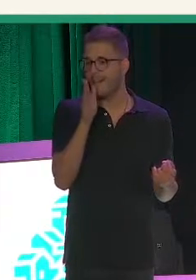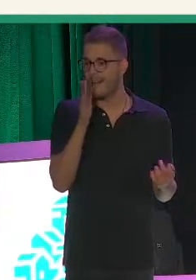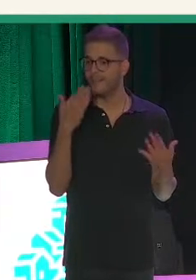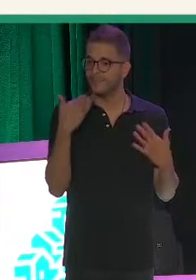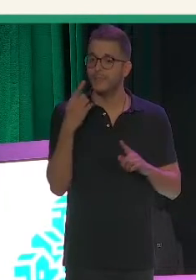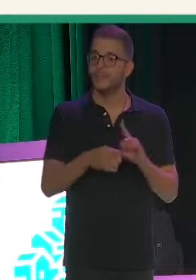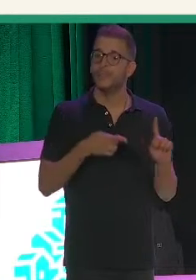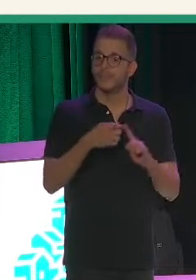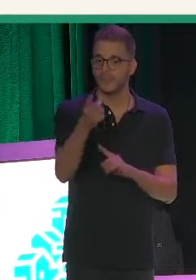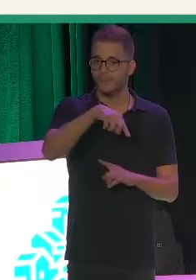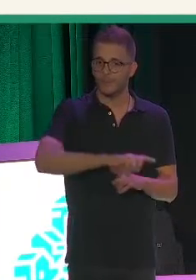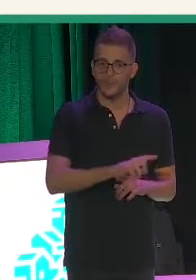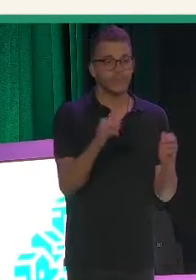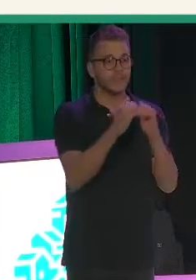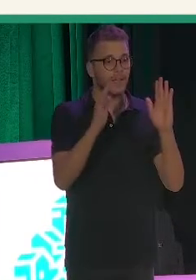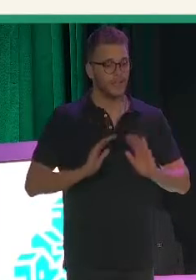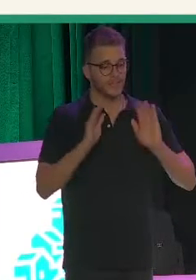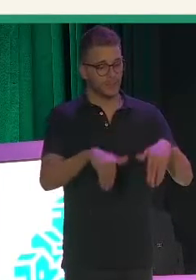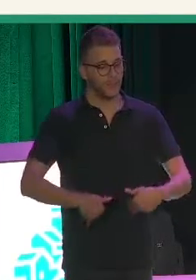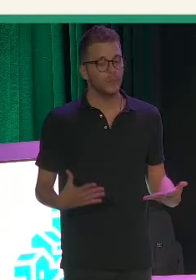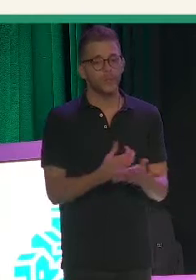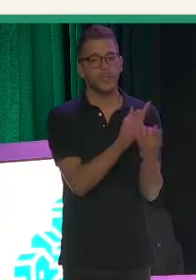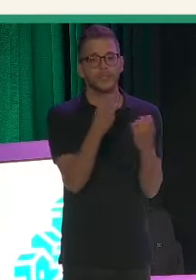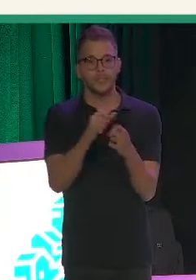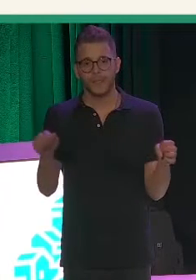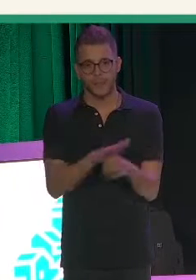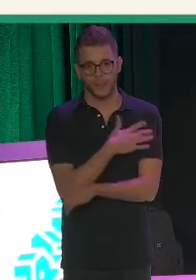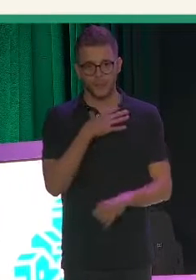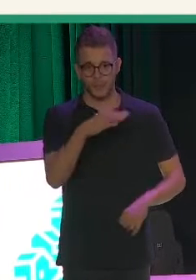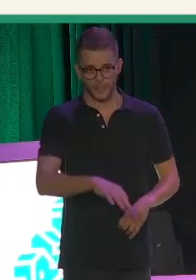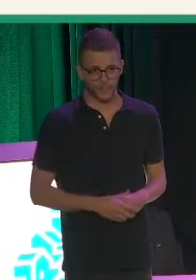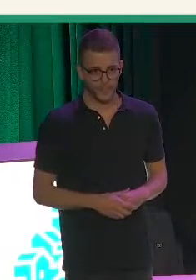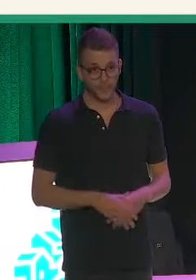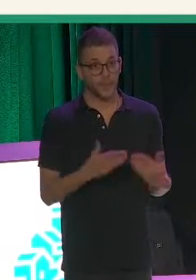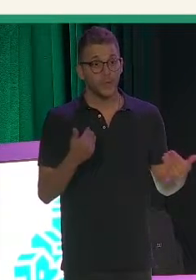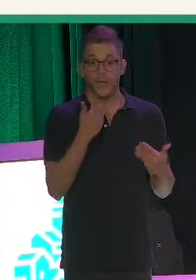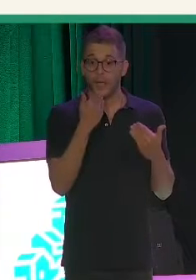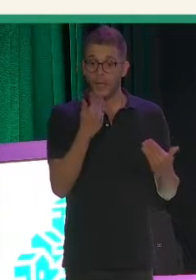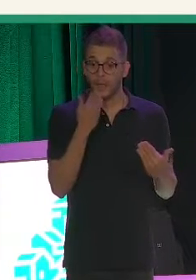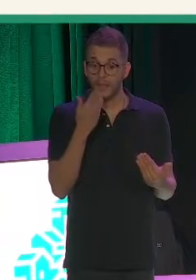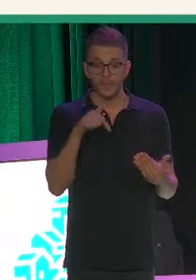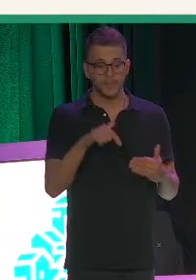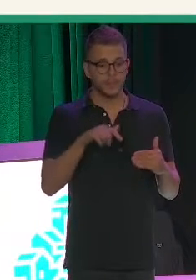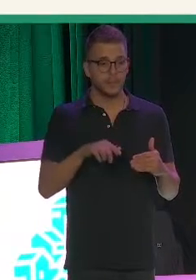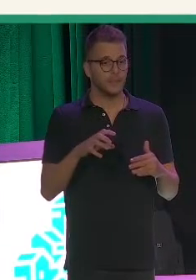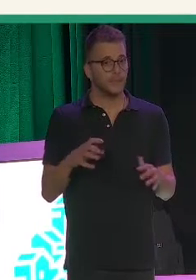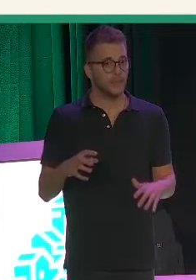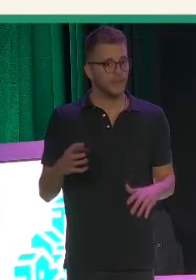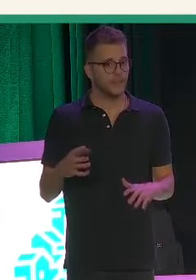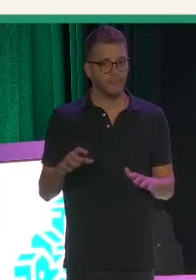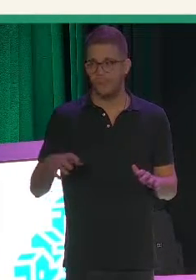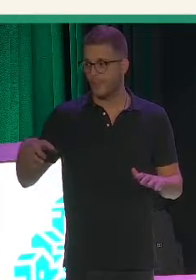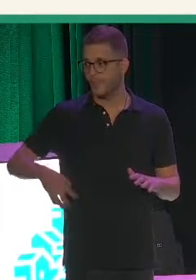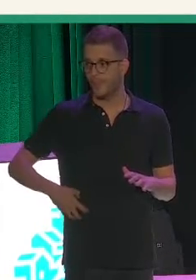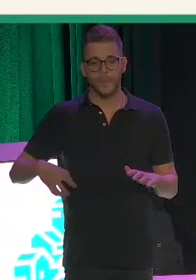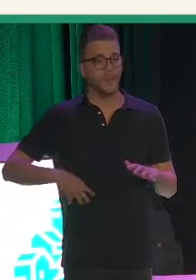sus destinos con todas las necesidades cubiertas. Y quería agradecerles su presencia en este Palacio de Congresos de Eurocaja Rural, a